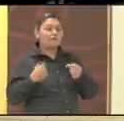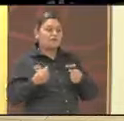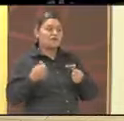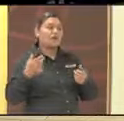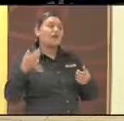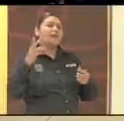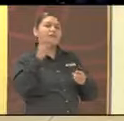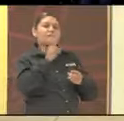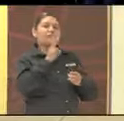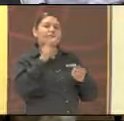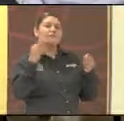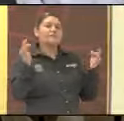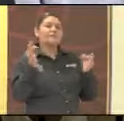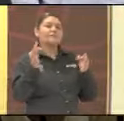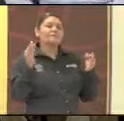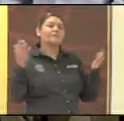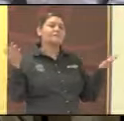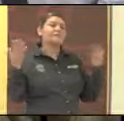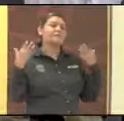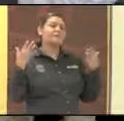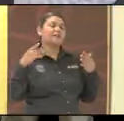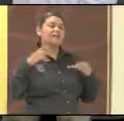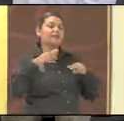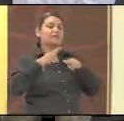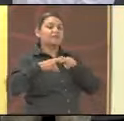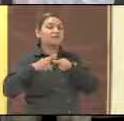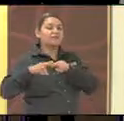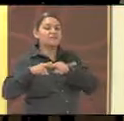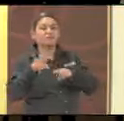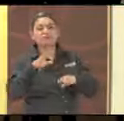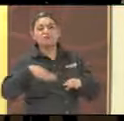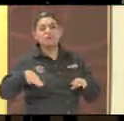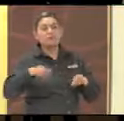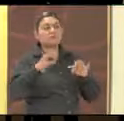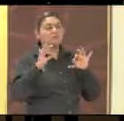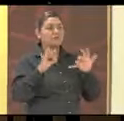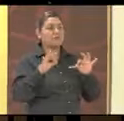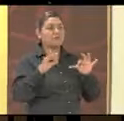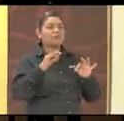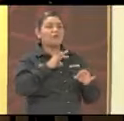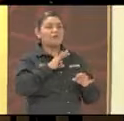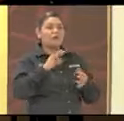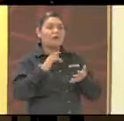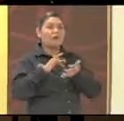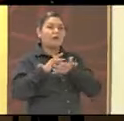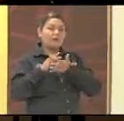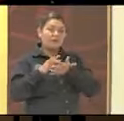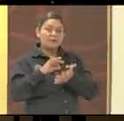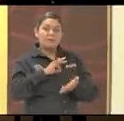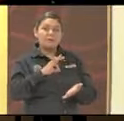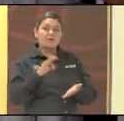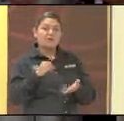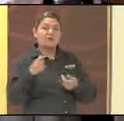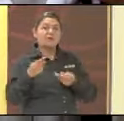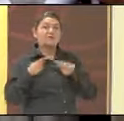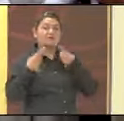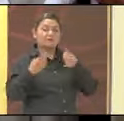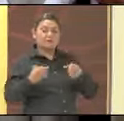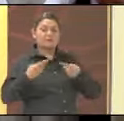aire acondicionado, con todo el equipo completo, y pues nos da la posibilidad de poder estar ahí. Ahí estuvimos entregando,